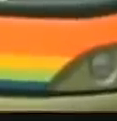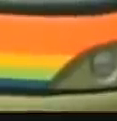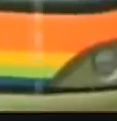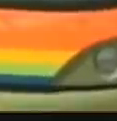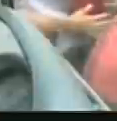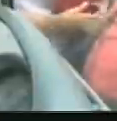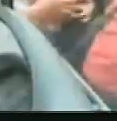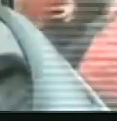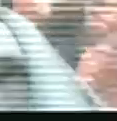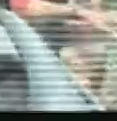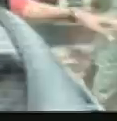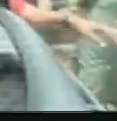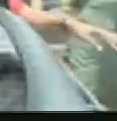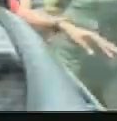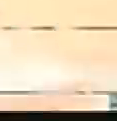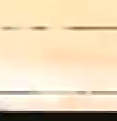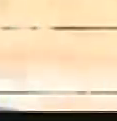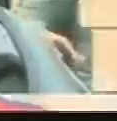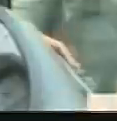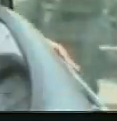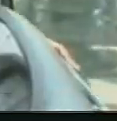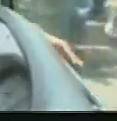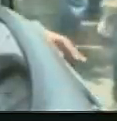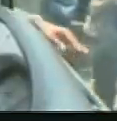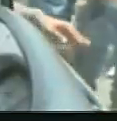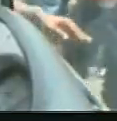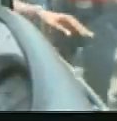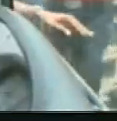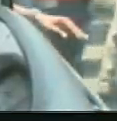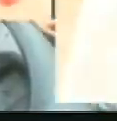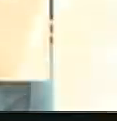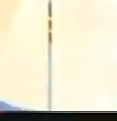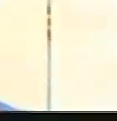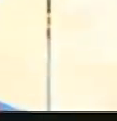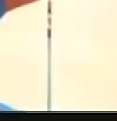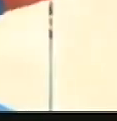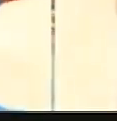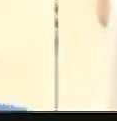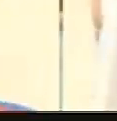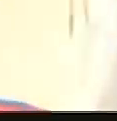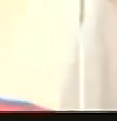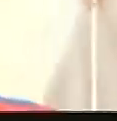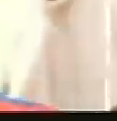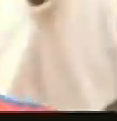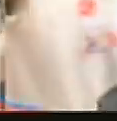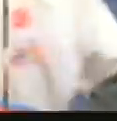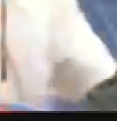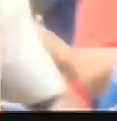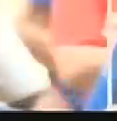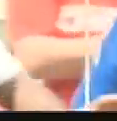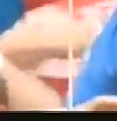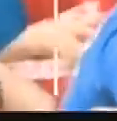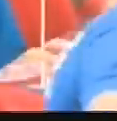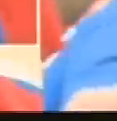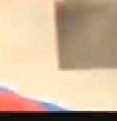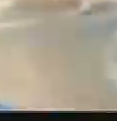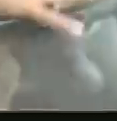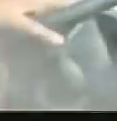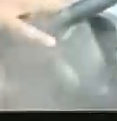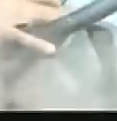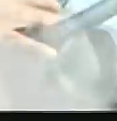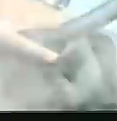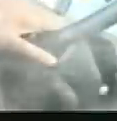hoy, conductor de las victorias de la patria, Nicolás Maduro, 30 años conduciendo victorias.